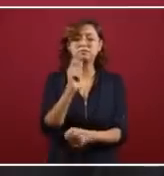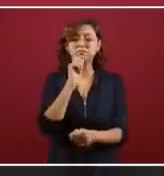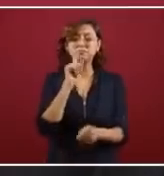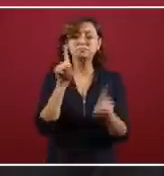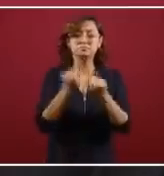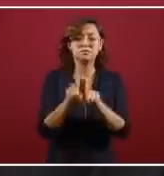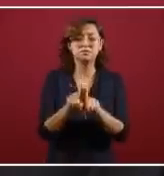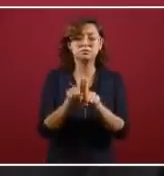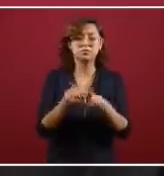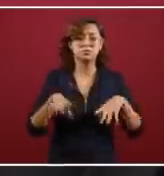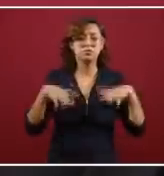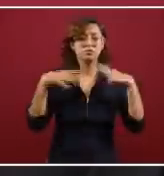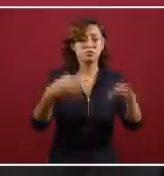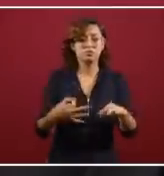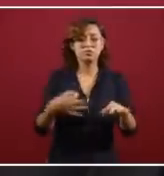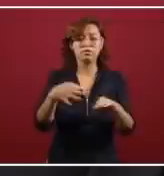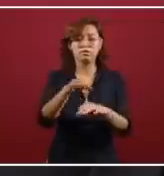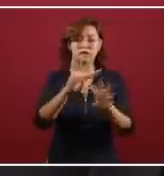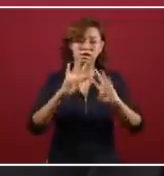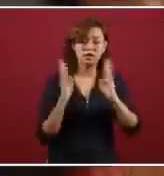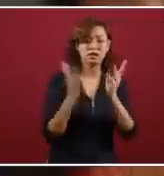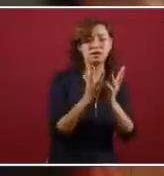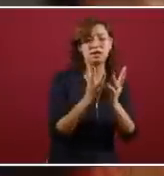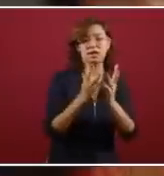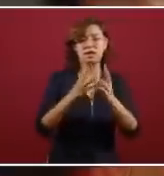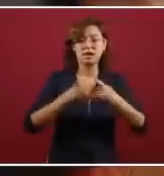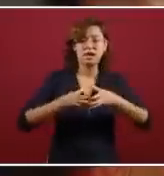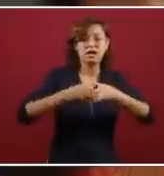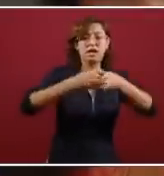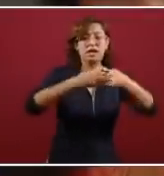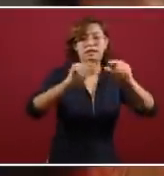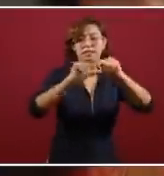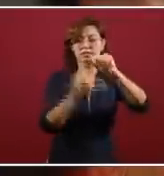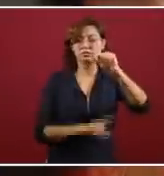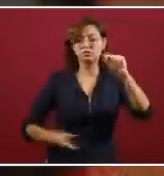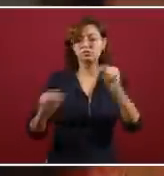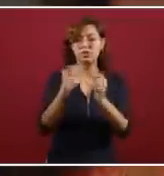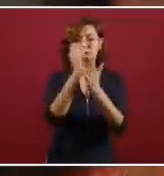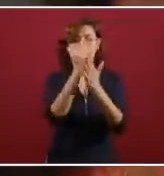Consejo Nacional de la Agenda 2030,